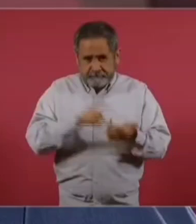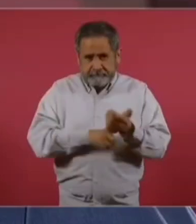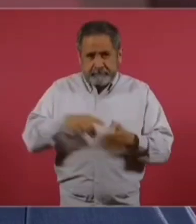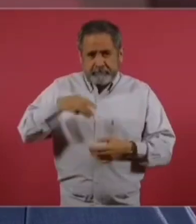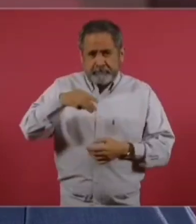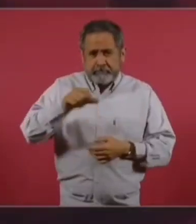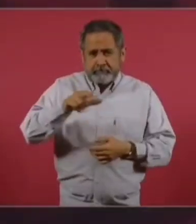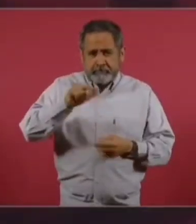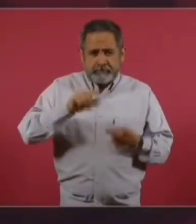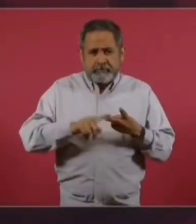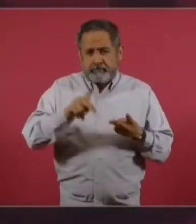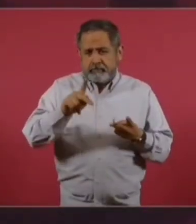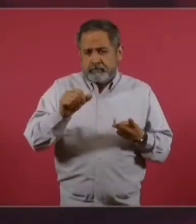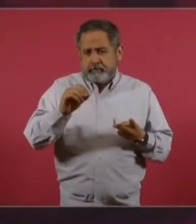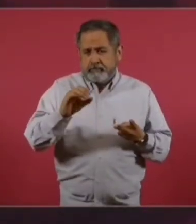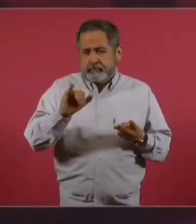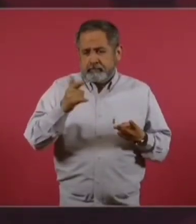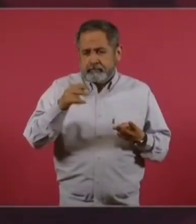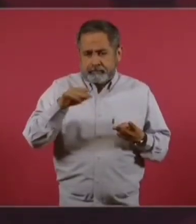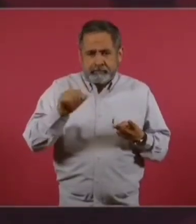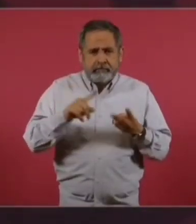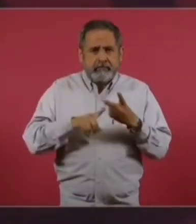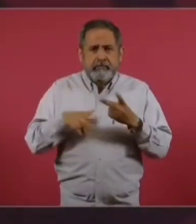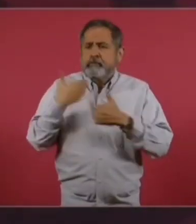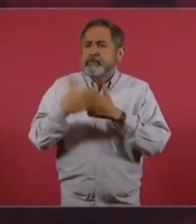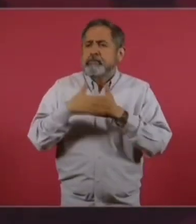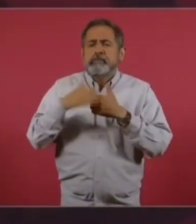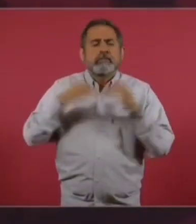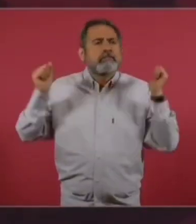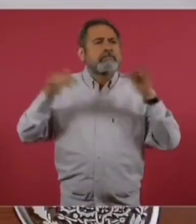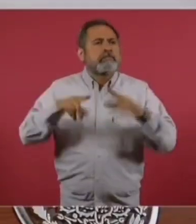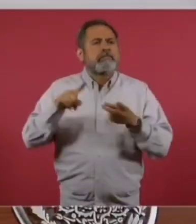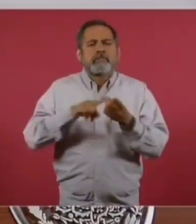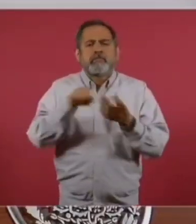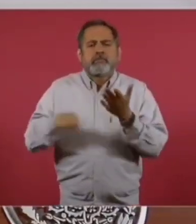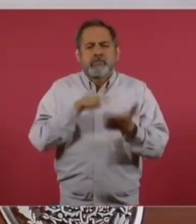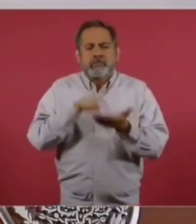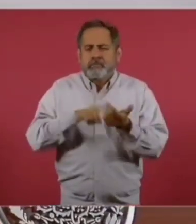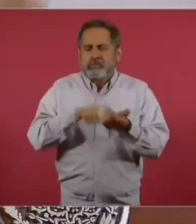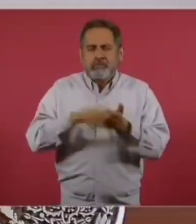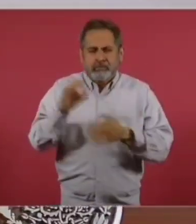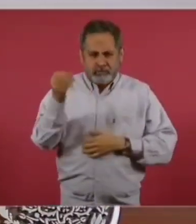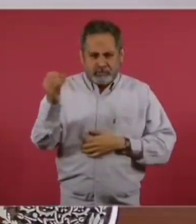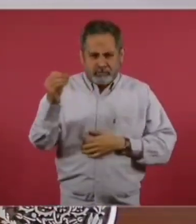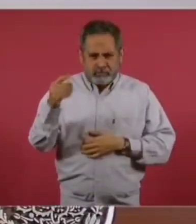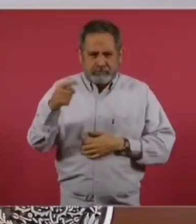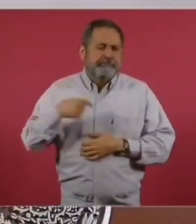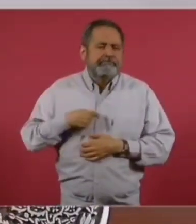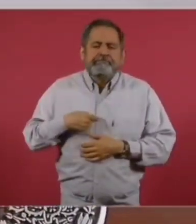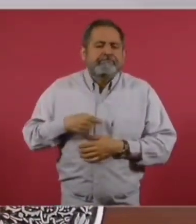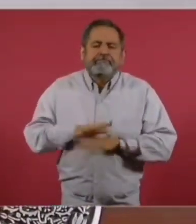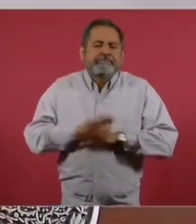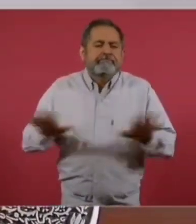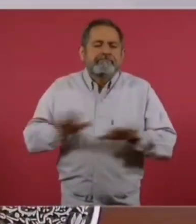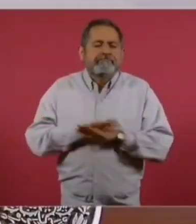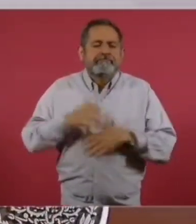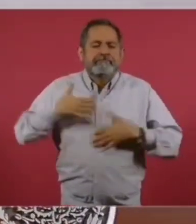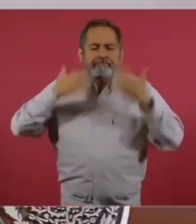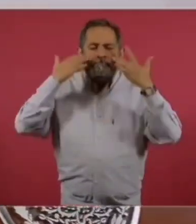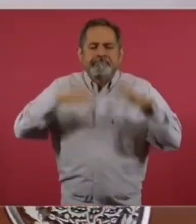Marina y Paco Ignacio, porque la feria va a ser en octubre y ya nosotros no vamos a estar.